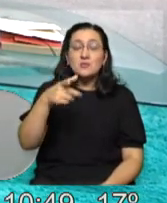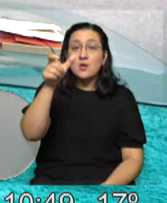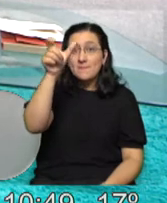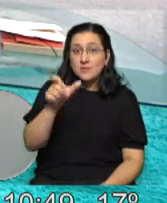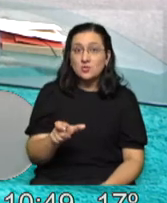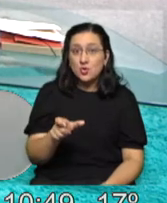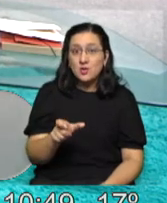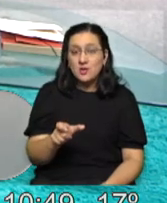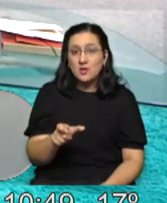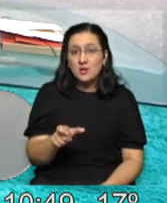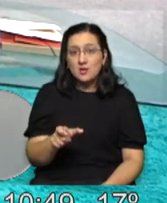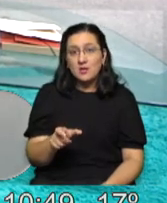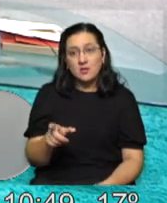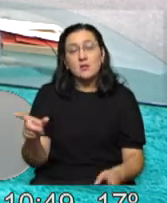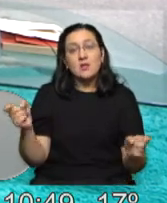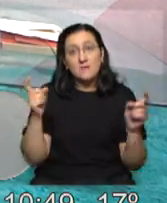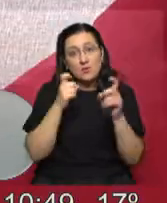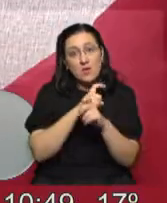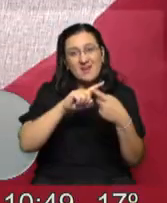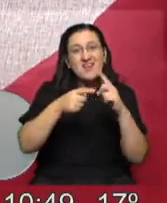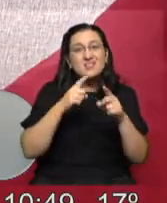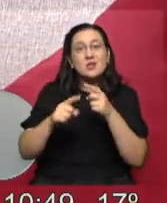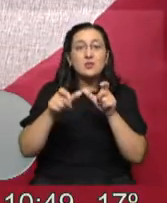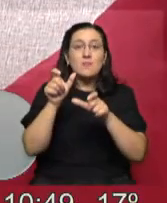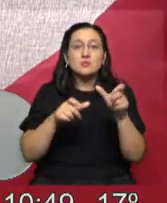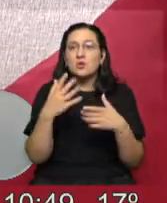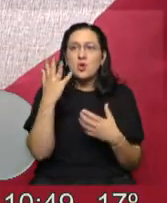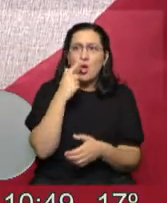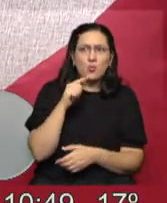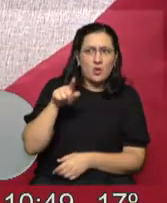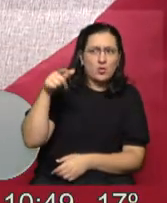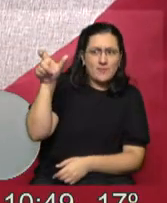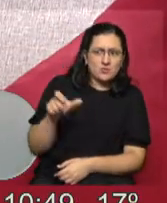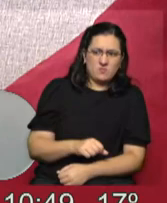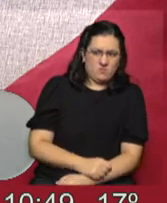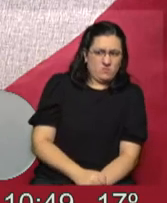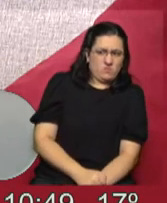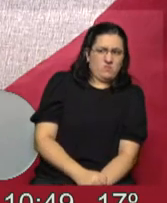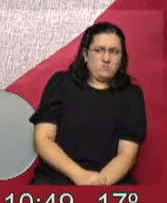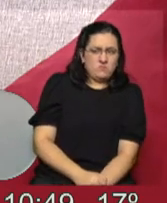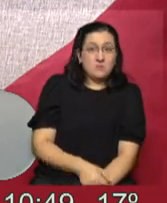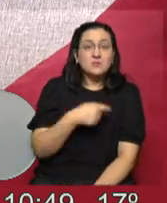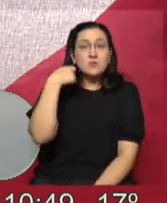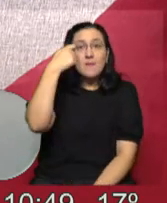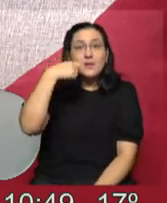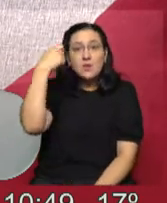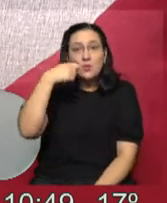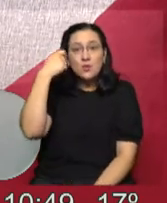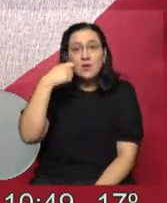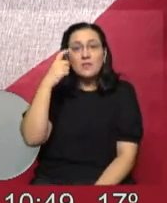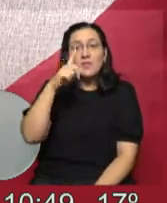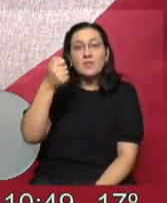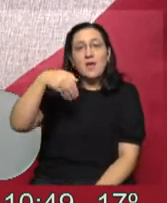le tiene complejidades para relacionarse con la gente. No le gusta a la gente. Bueno, es la película de